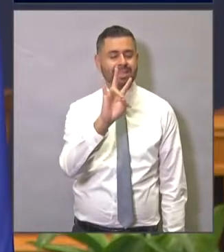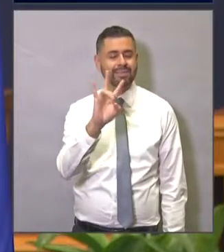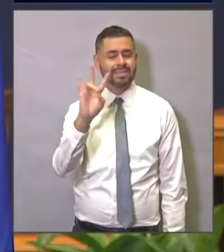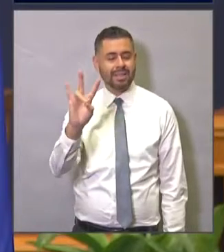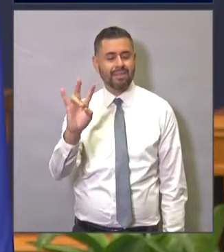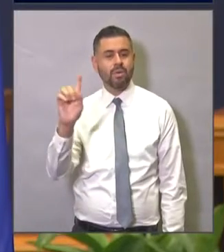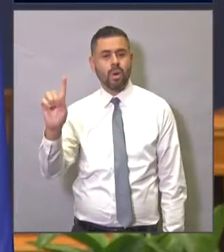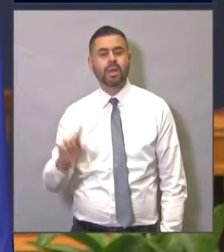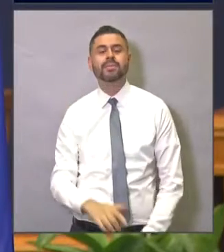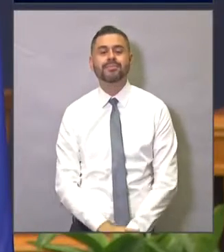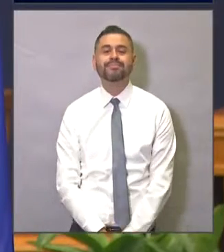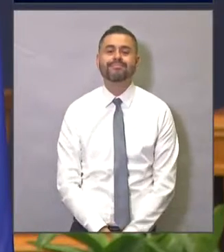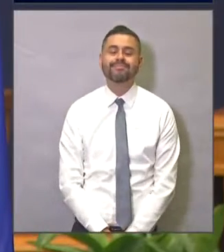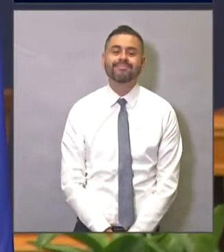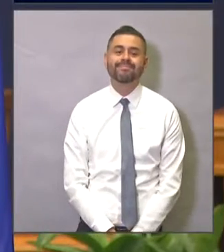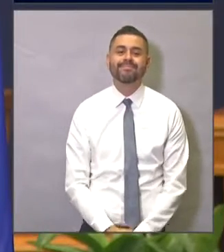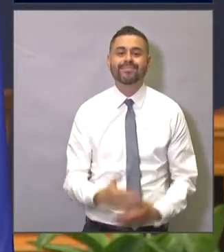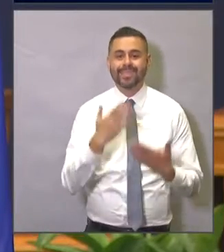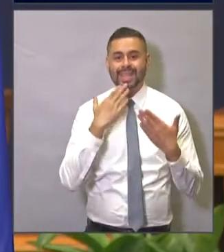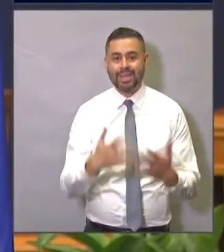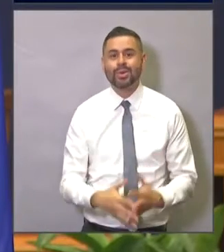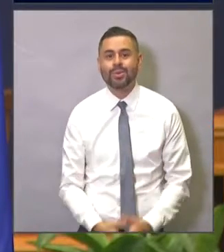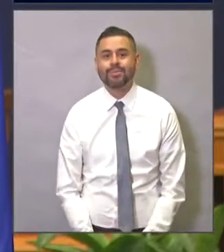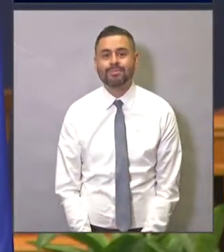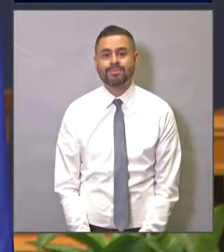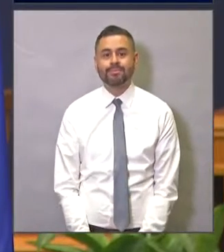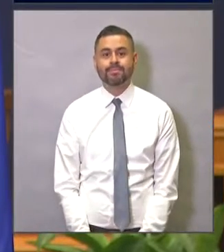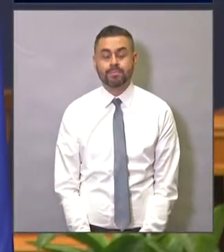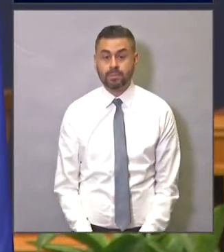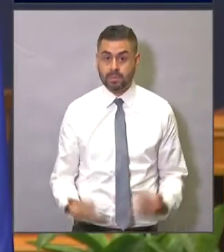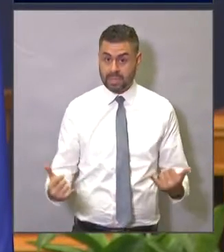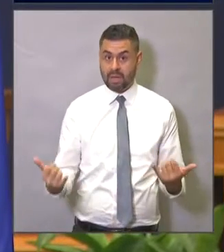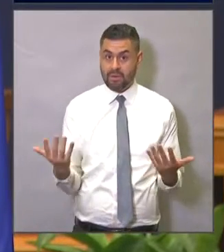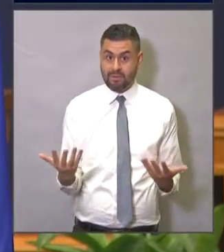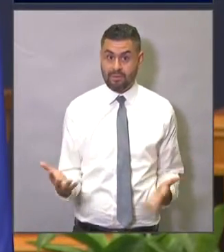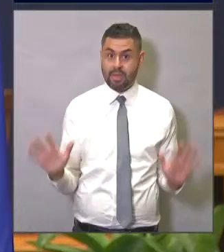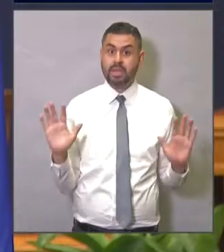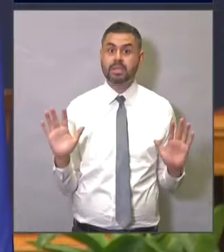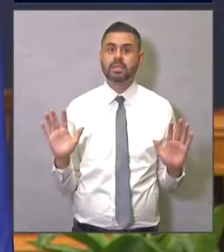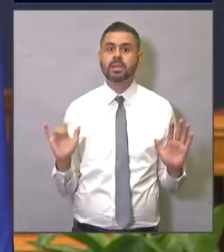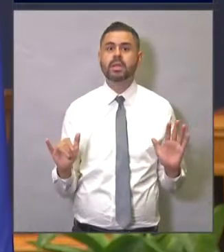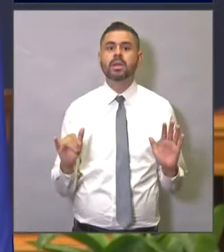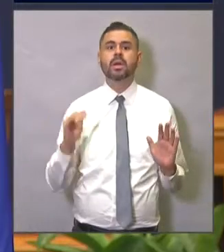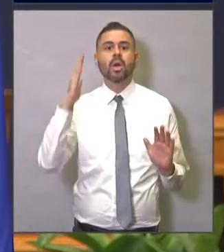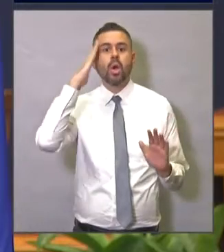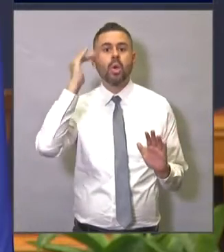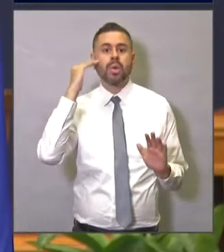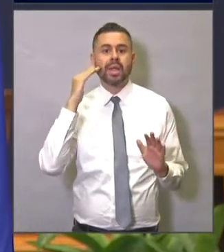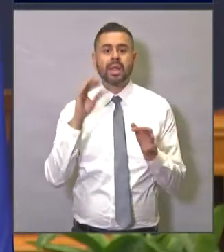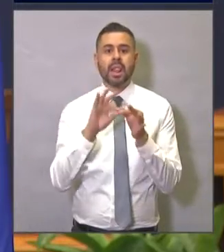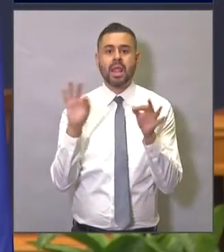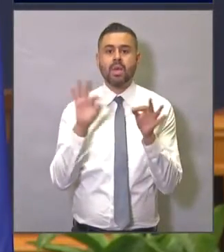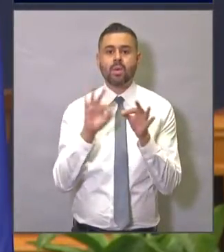800-854-7771. Gracias. And now we'll go on to remarks in Korean.